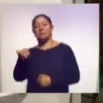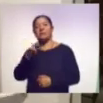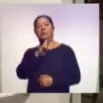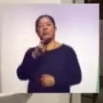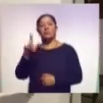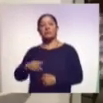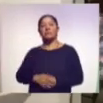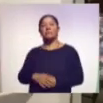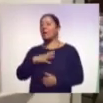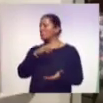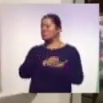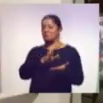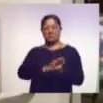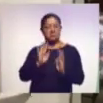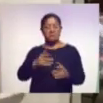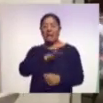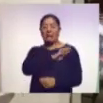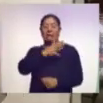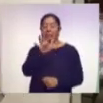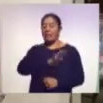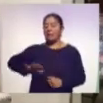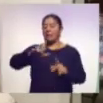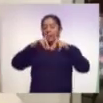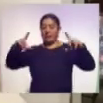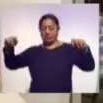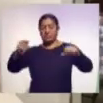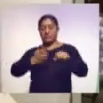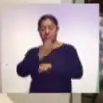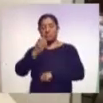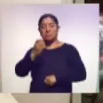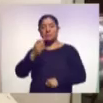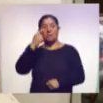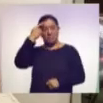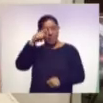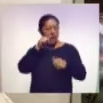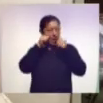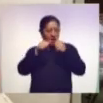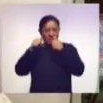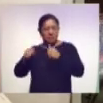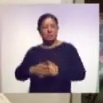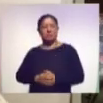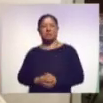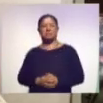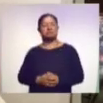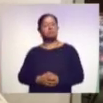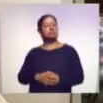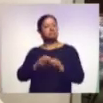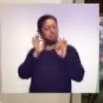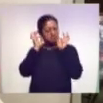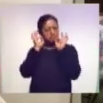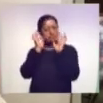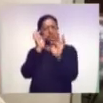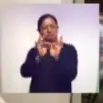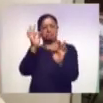orden general de operación para atender con mucha oportunidad